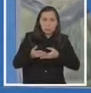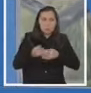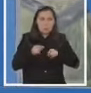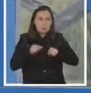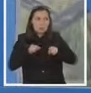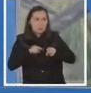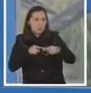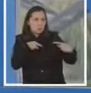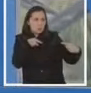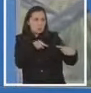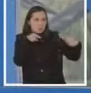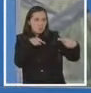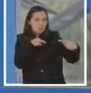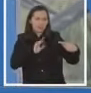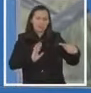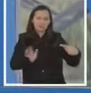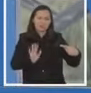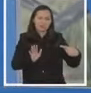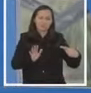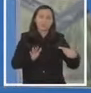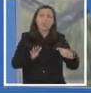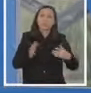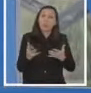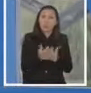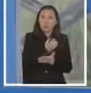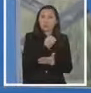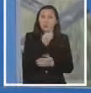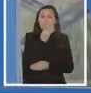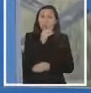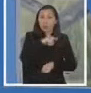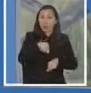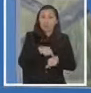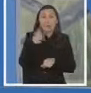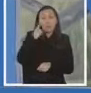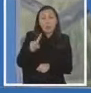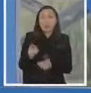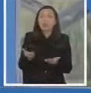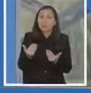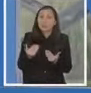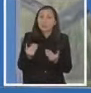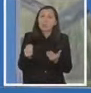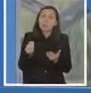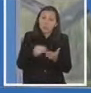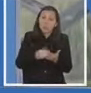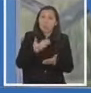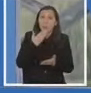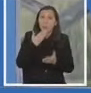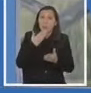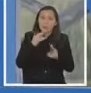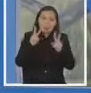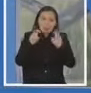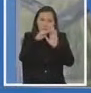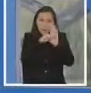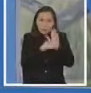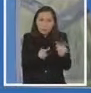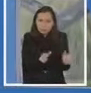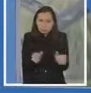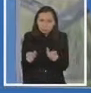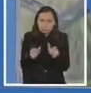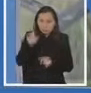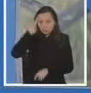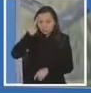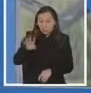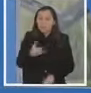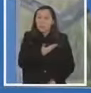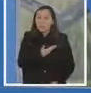trincheras. Y eso se logró para la agenda de 40 horas, pero lo necesitamos también para la agenda de seguridad. Bien lo